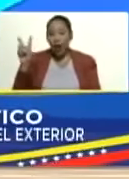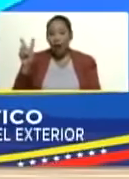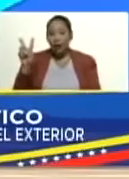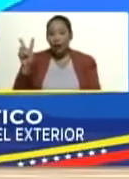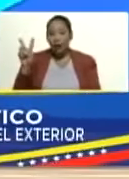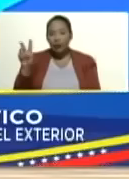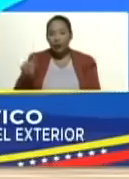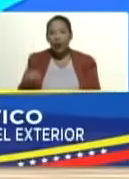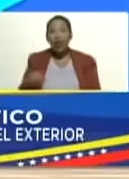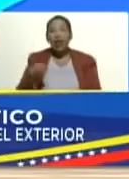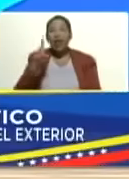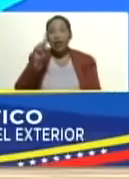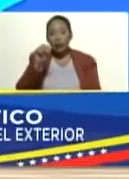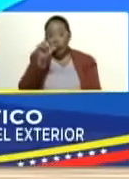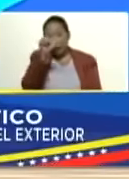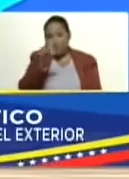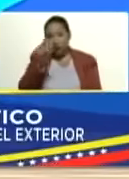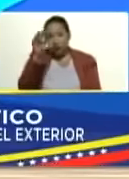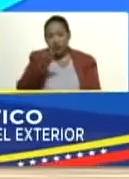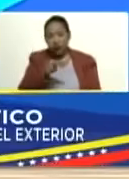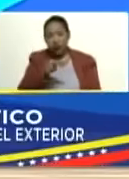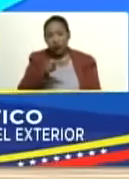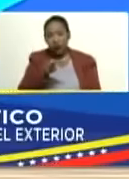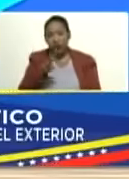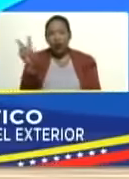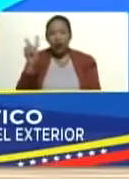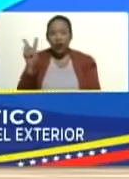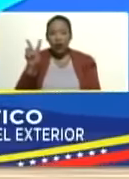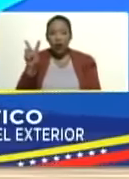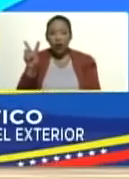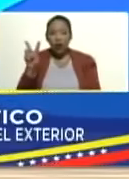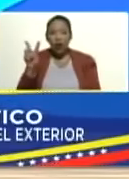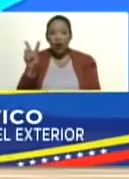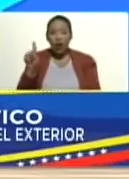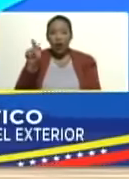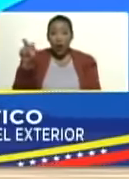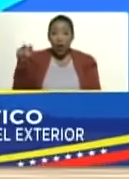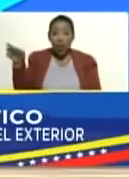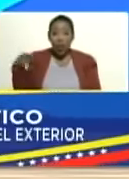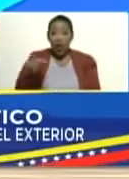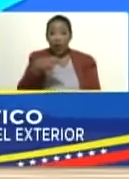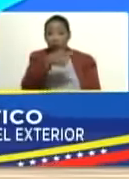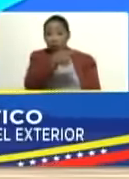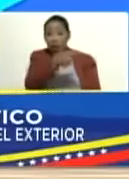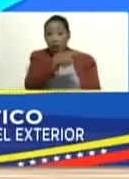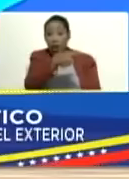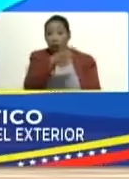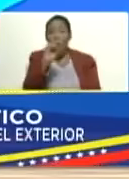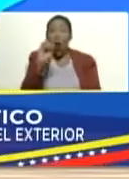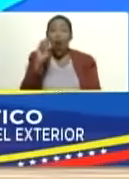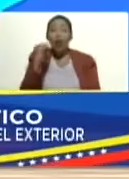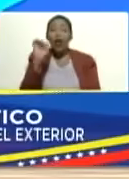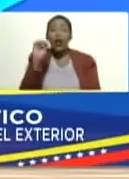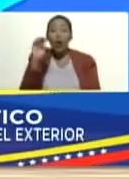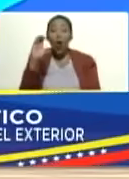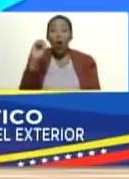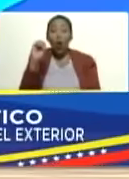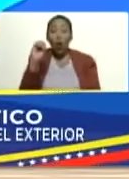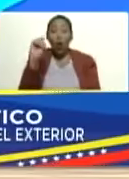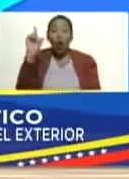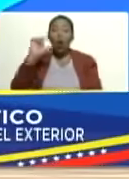venezolana, la Guayana Esequiba, y desde el río Orinoco convoque nuevamente a Congreso